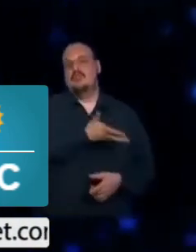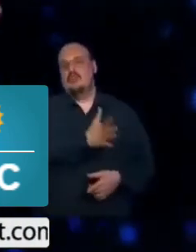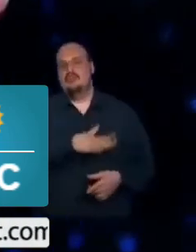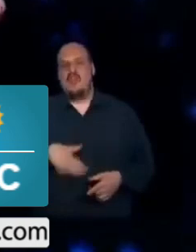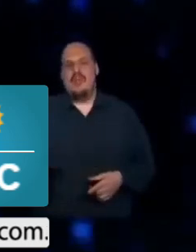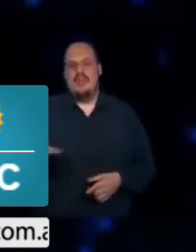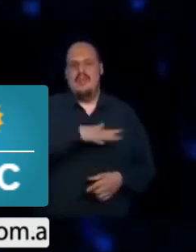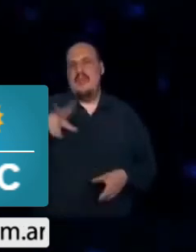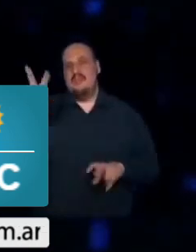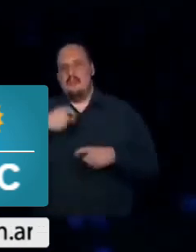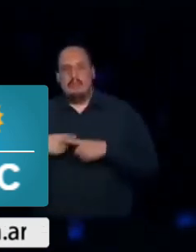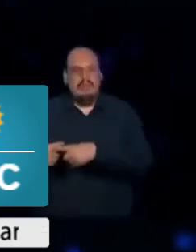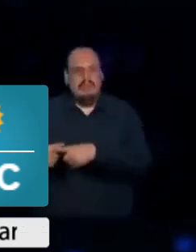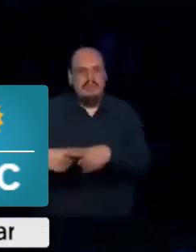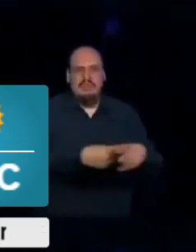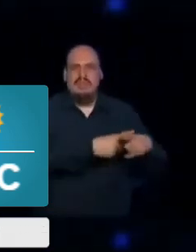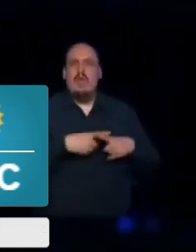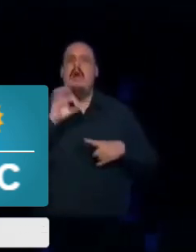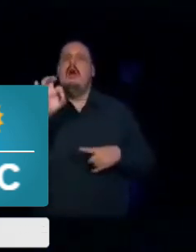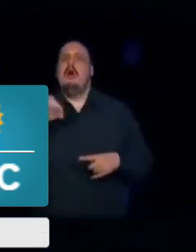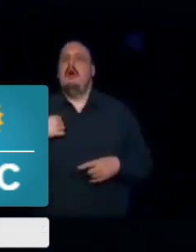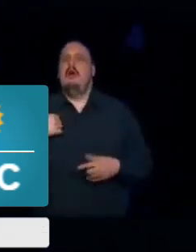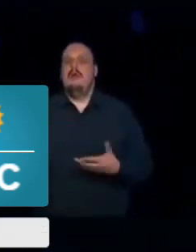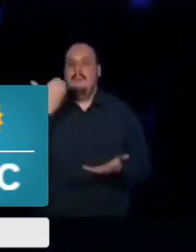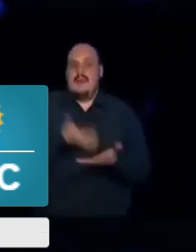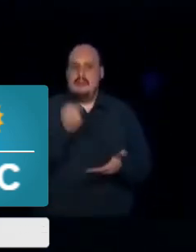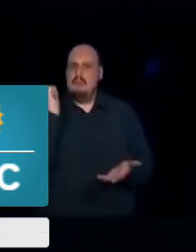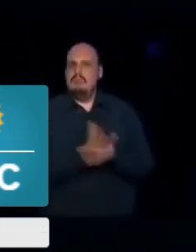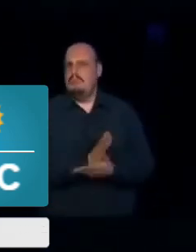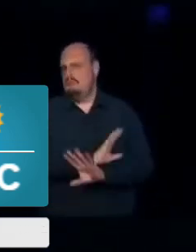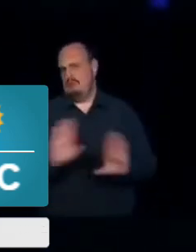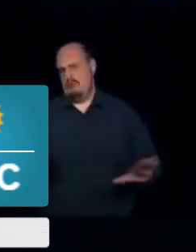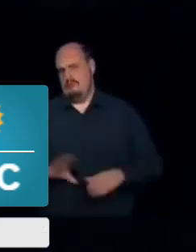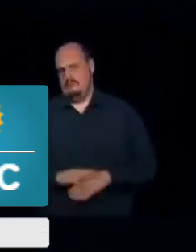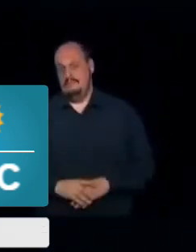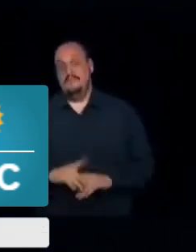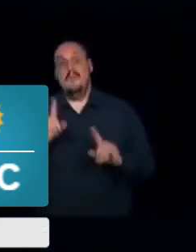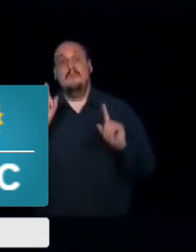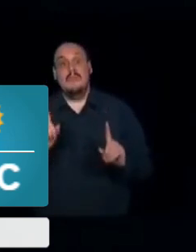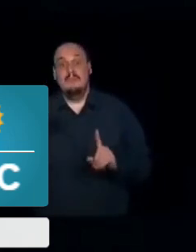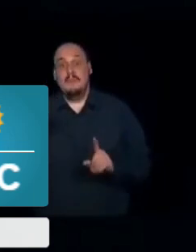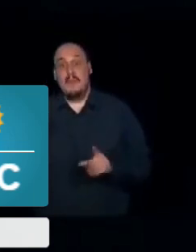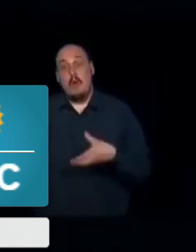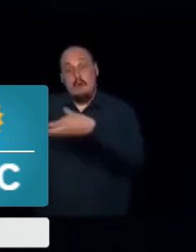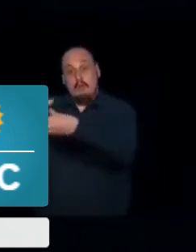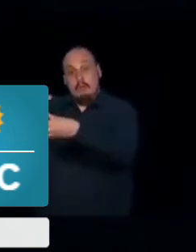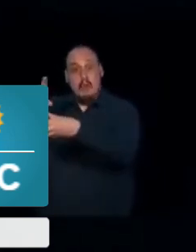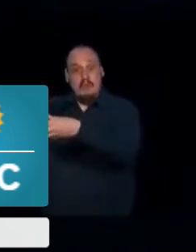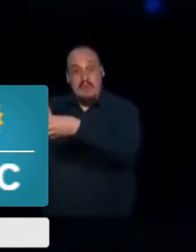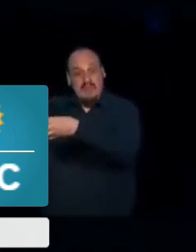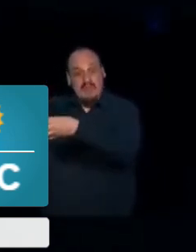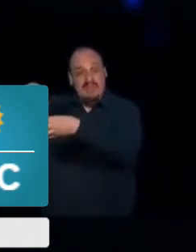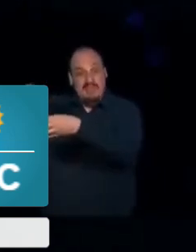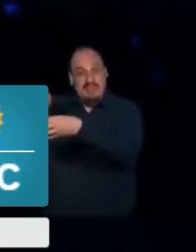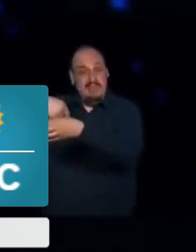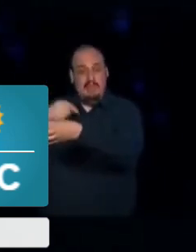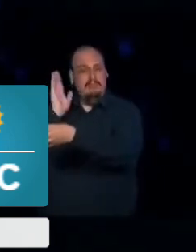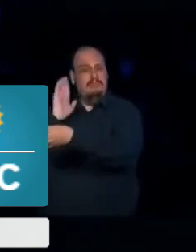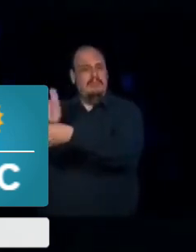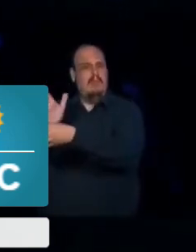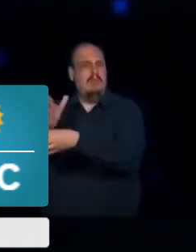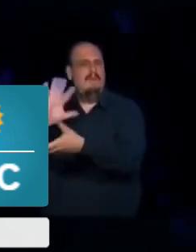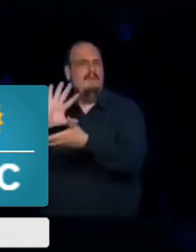respaldo necesario de gobern ilidad Entonces se hacen las dos cosas pero aquí puede llegar alguien que no tenga el respaldo del Congreso o